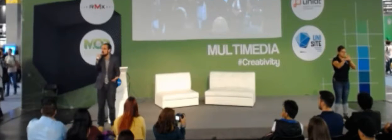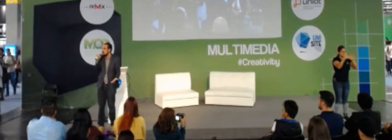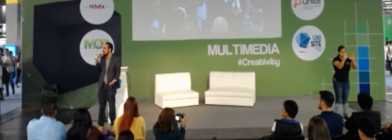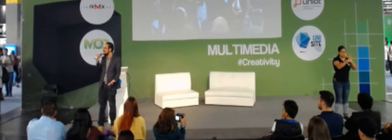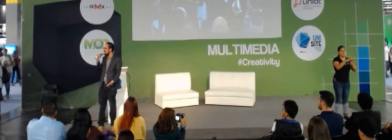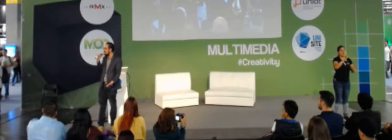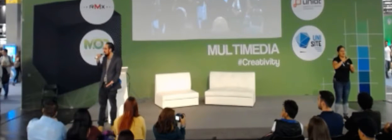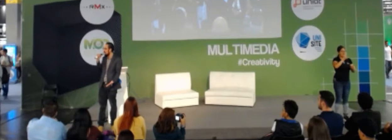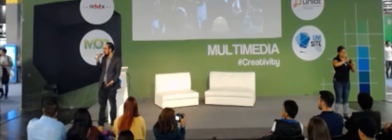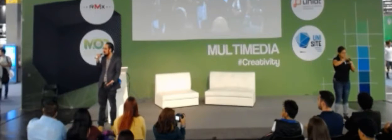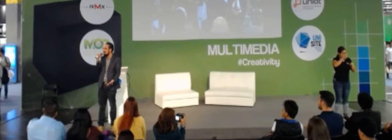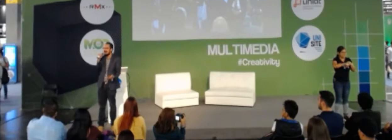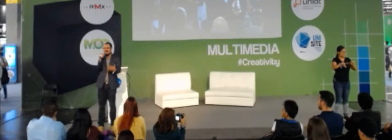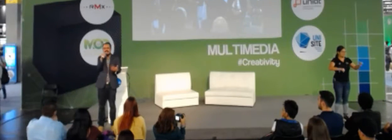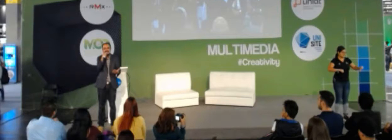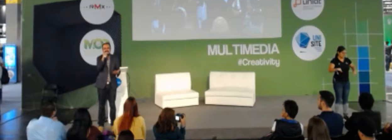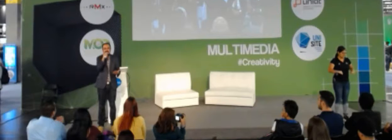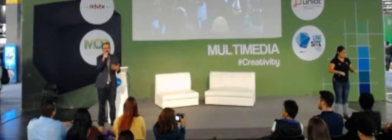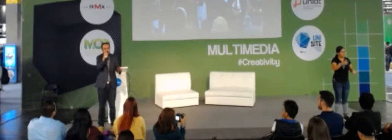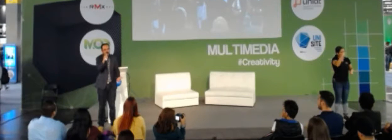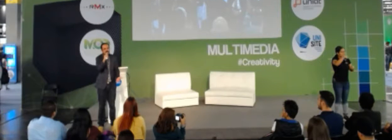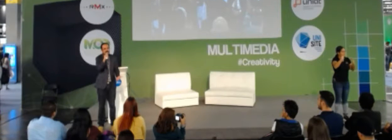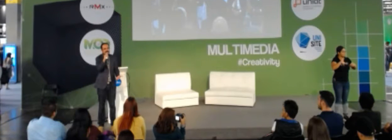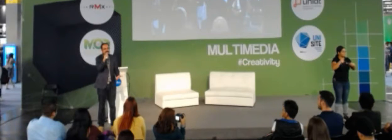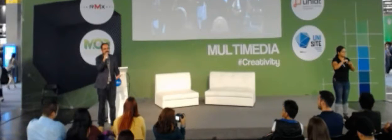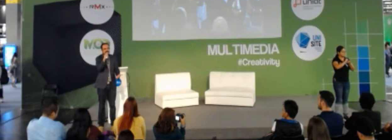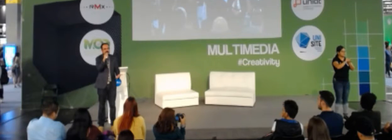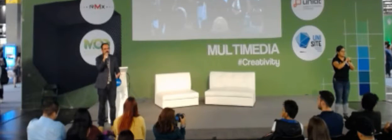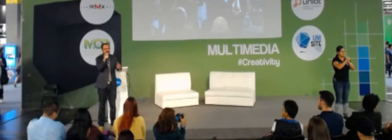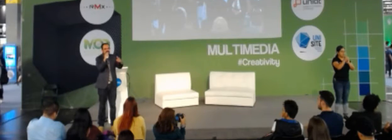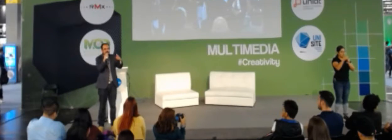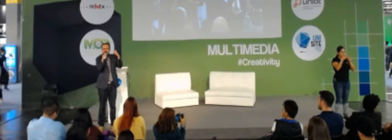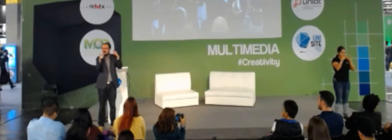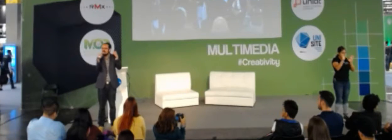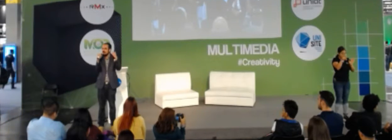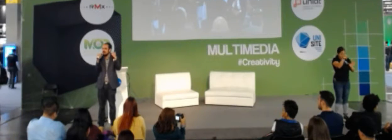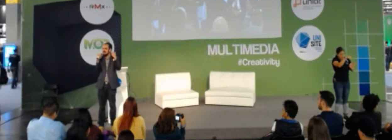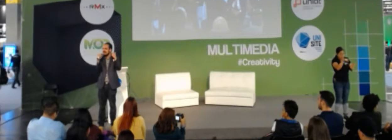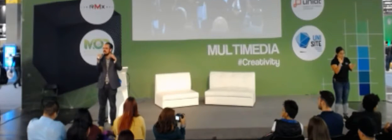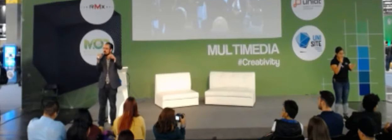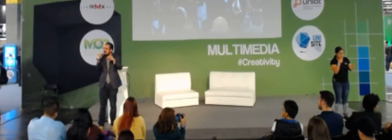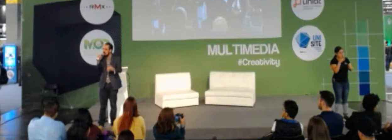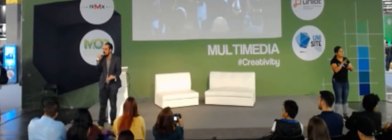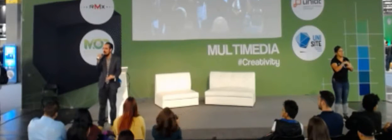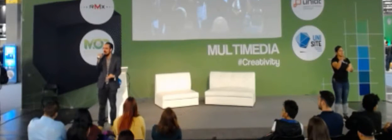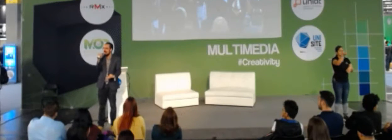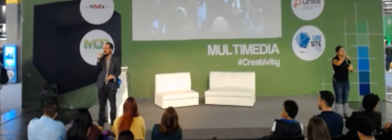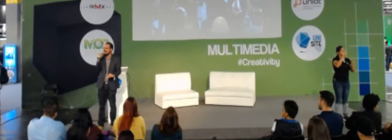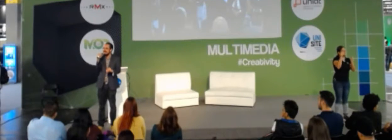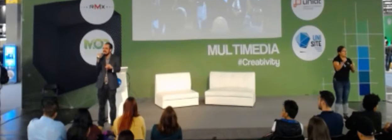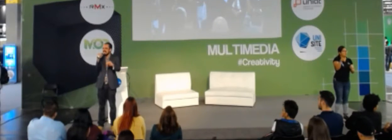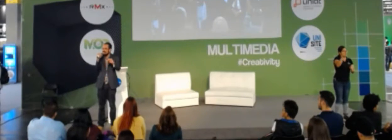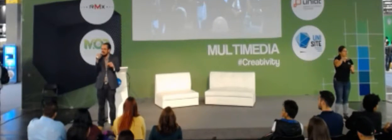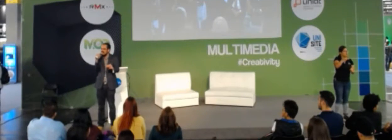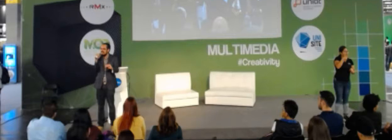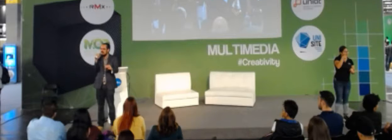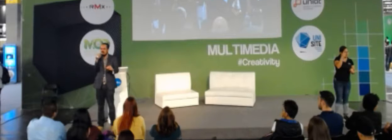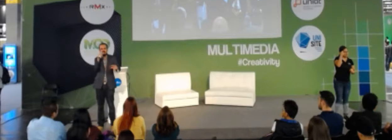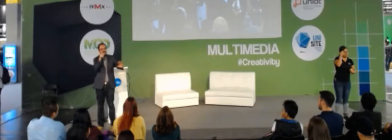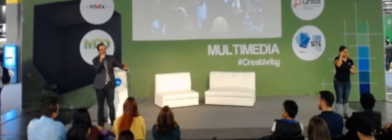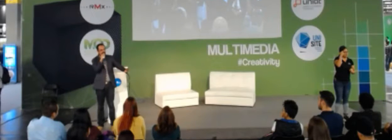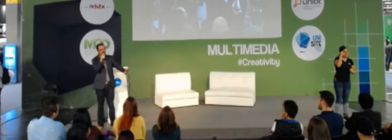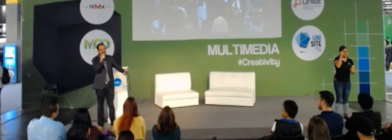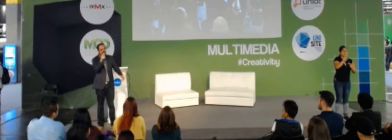eventos como este tipo, para que la gente nos conozca. Porque si tú te pones a pensar, estoy seguro que tienes referencia, al